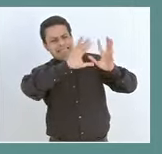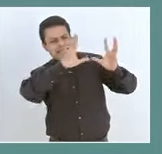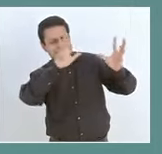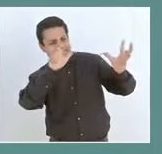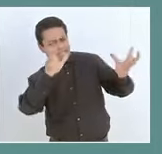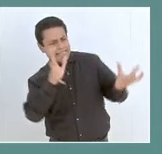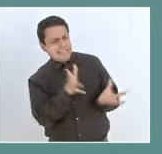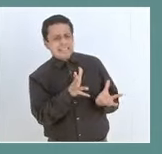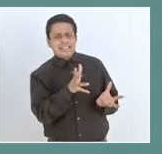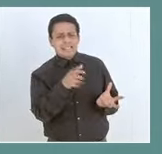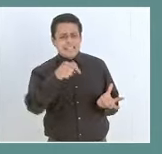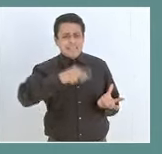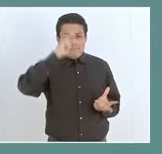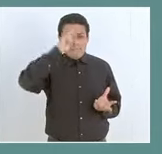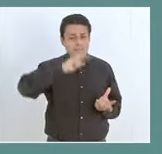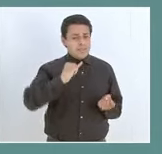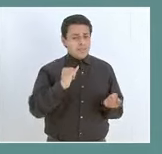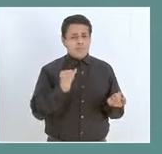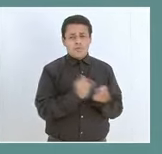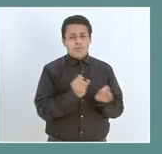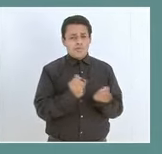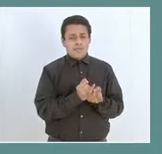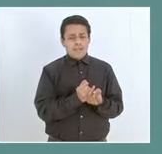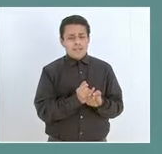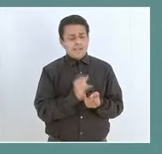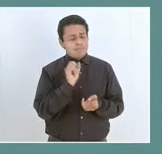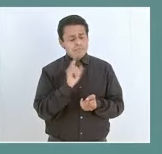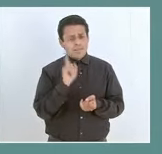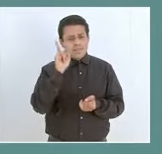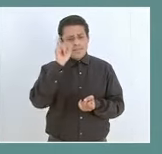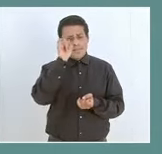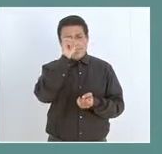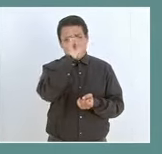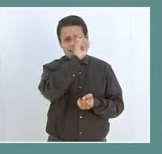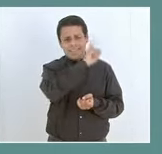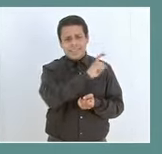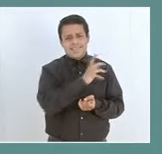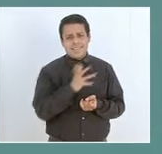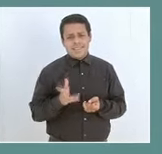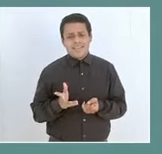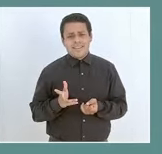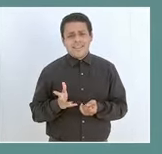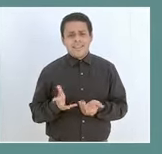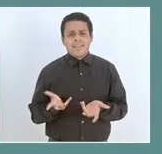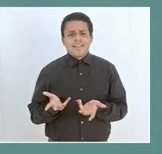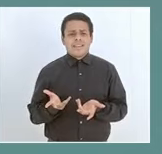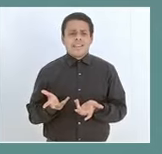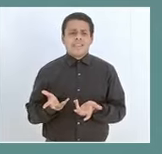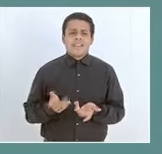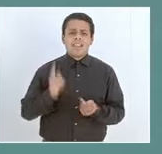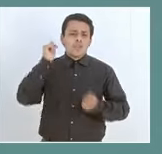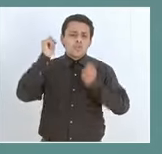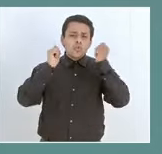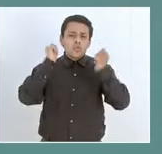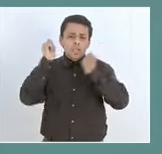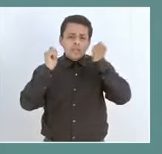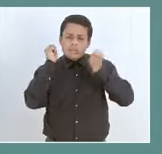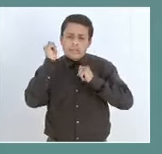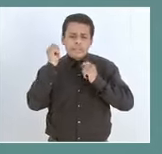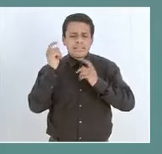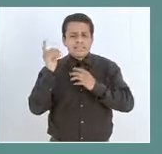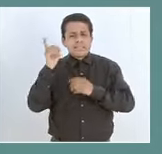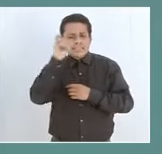y con esta situación tan difícil para la actividad turística. Estamos